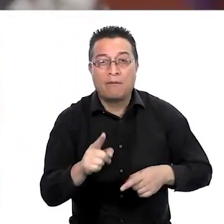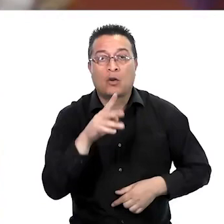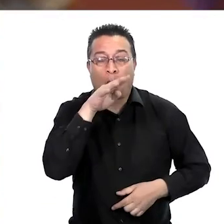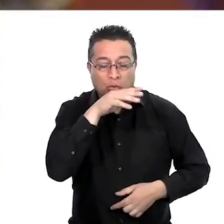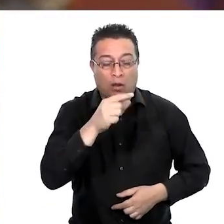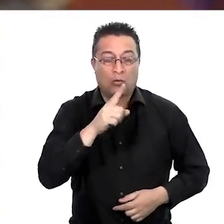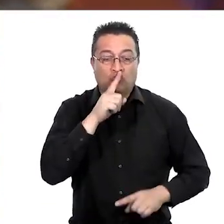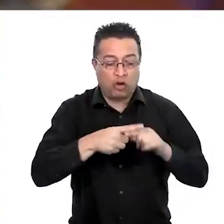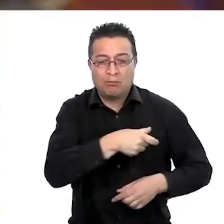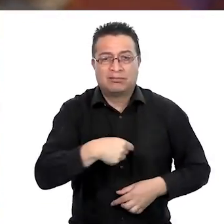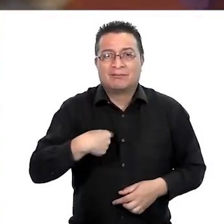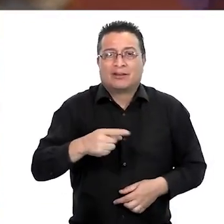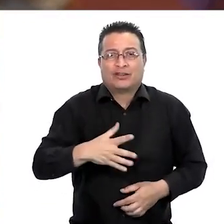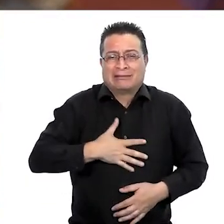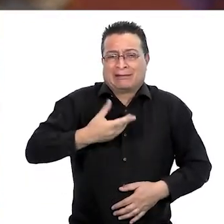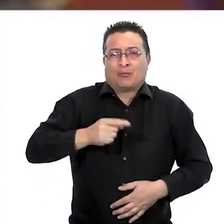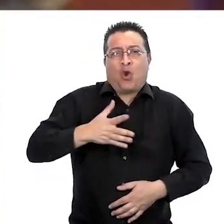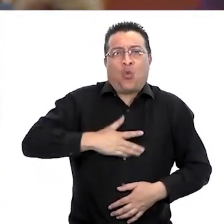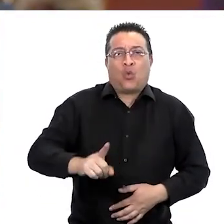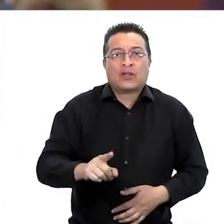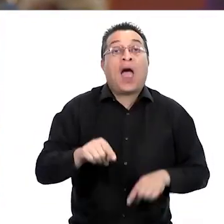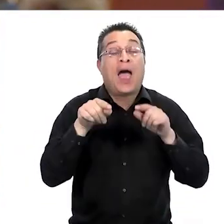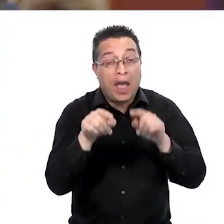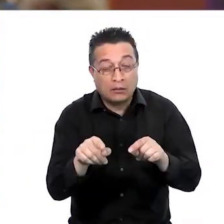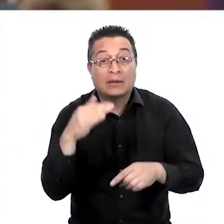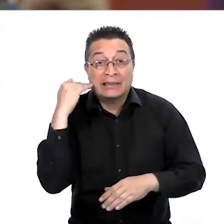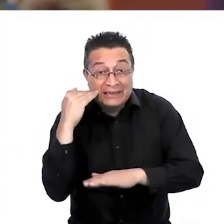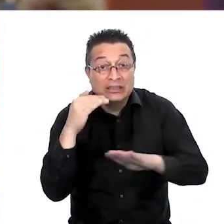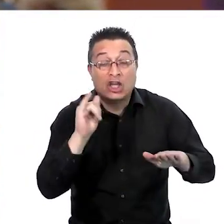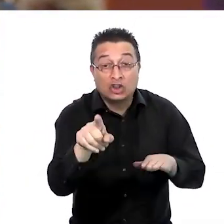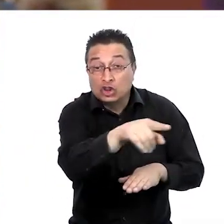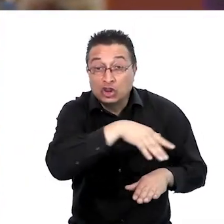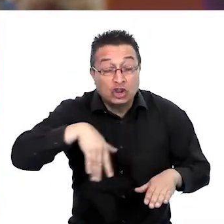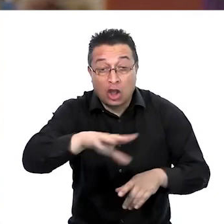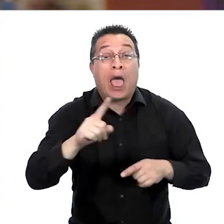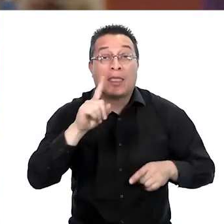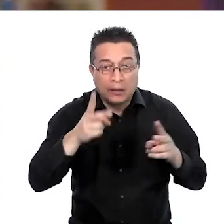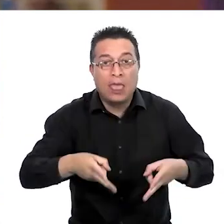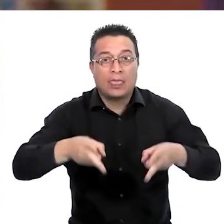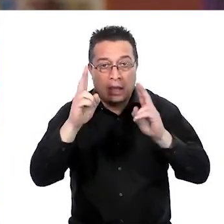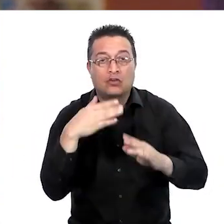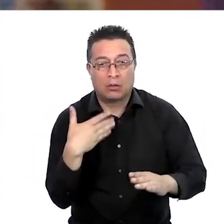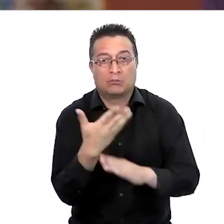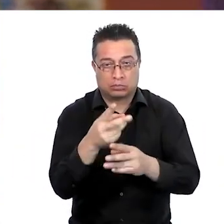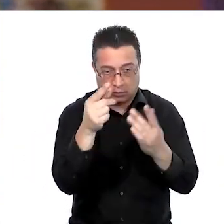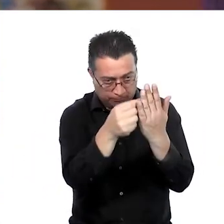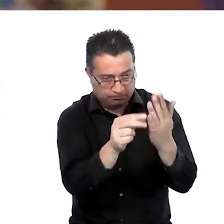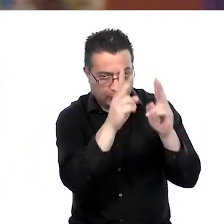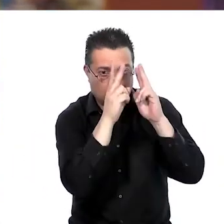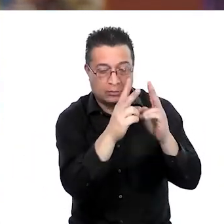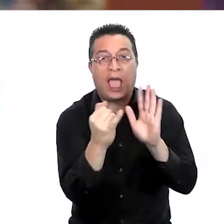tiene que seguir usando un nombre con el que no se identifican. ¿Y sabía usted que los niños, niñas y niñes tienen derecho a solicitar